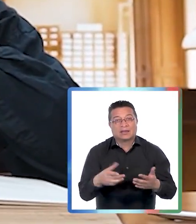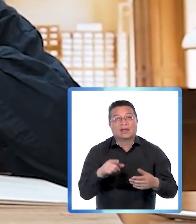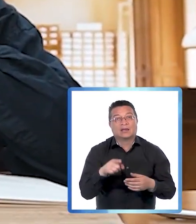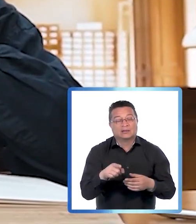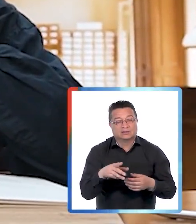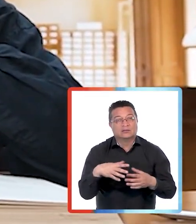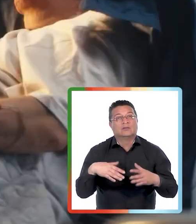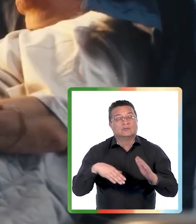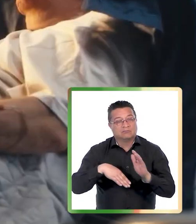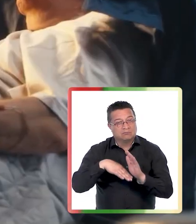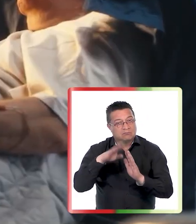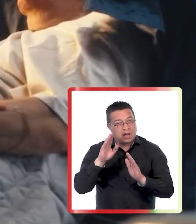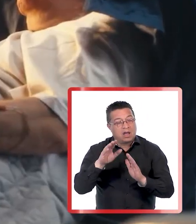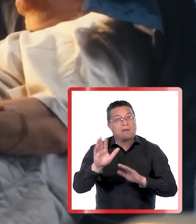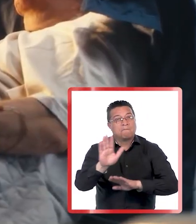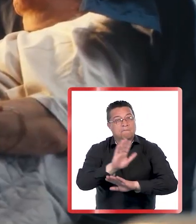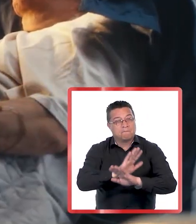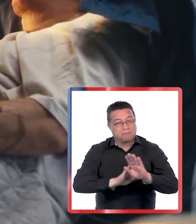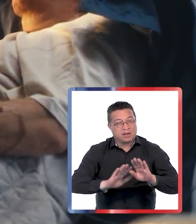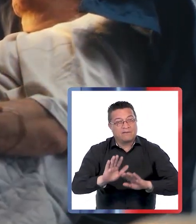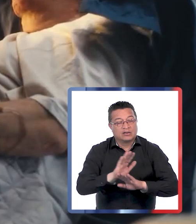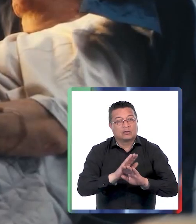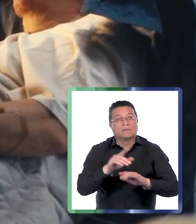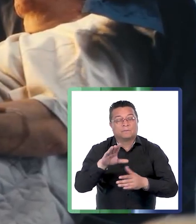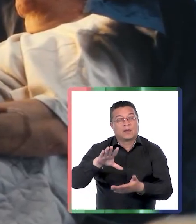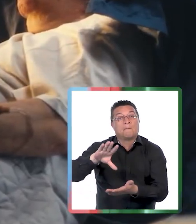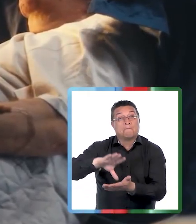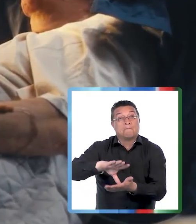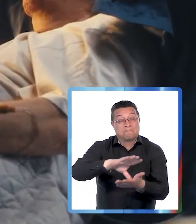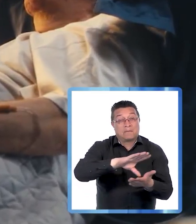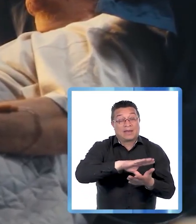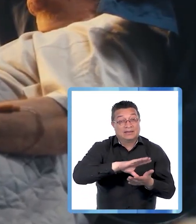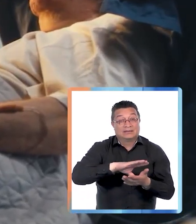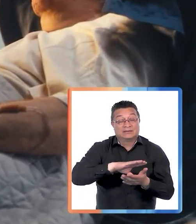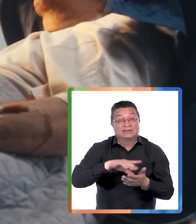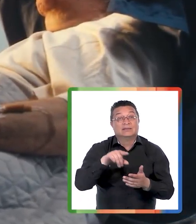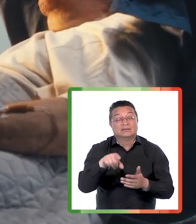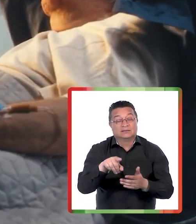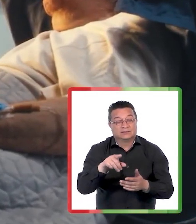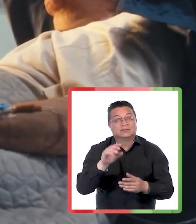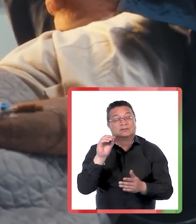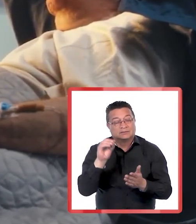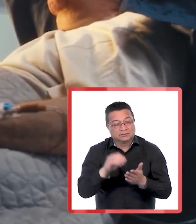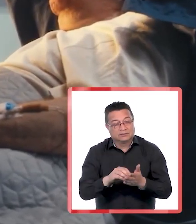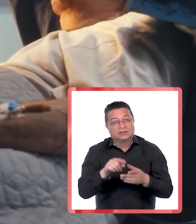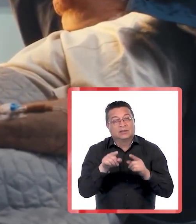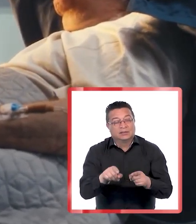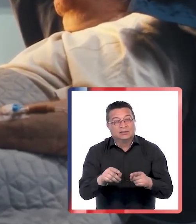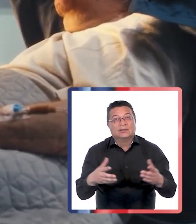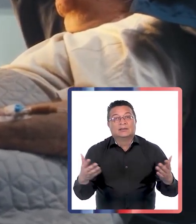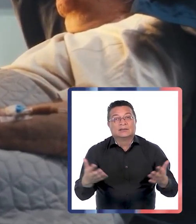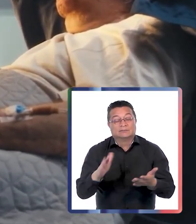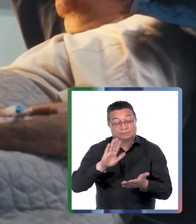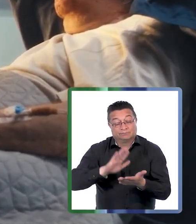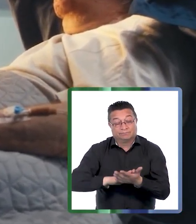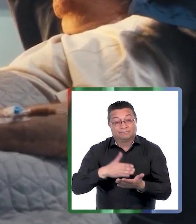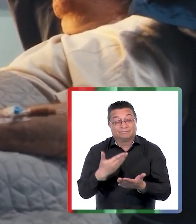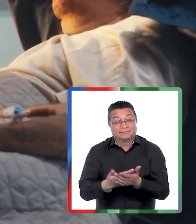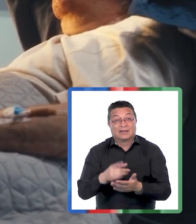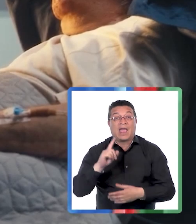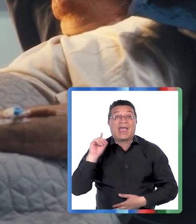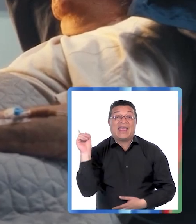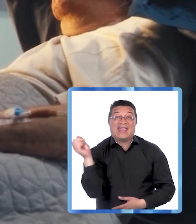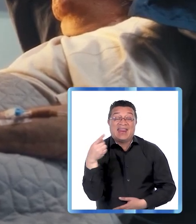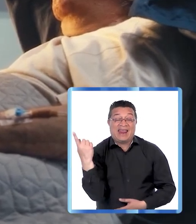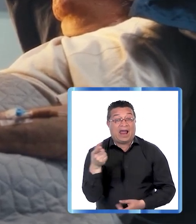esta potencia de prevención es mayor en los países en los cuales la